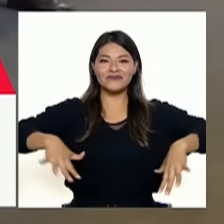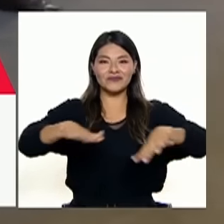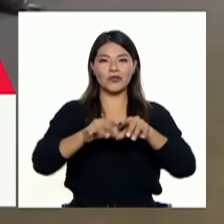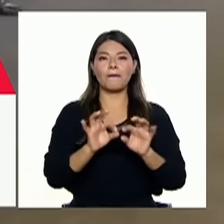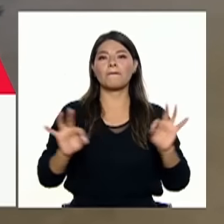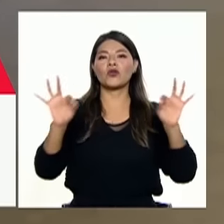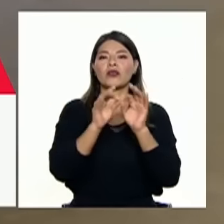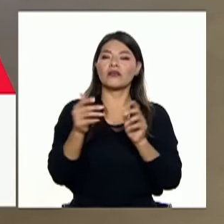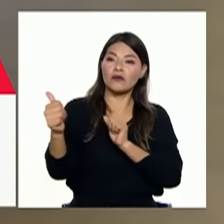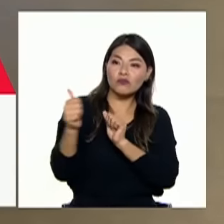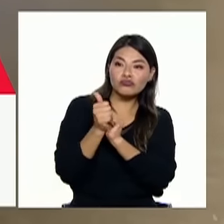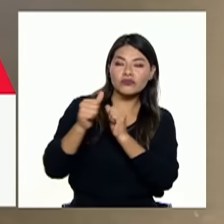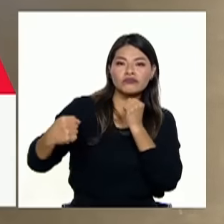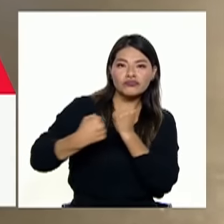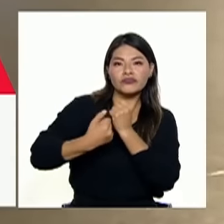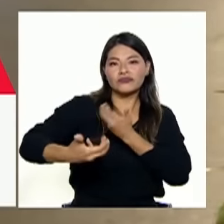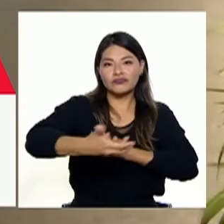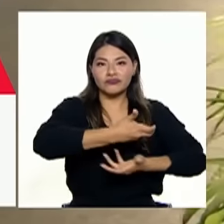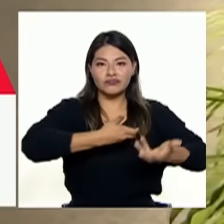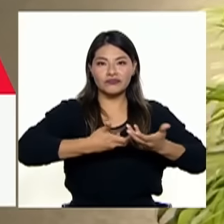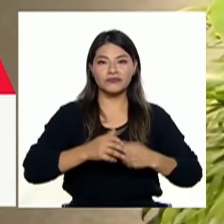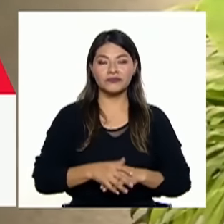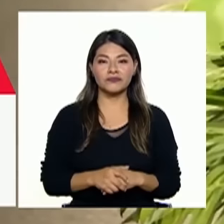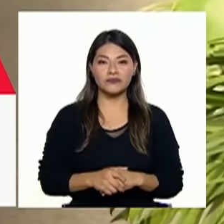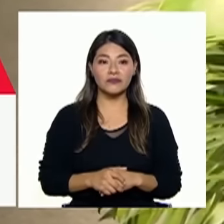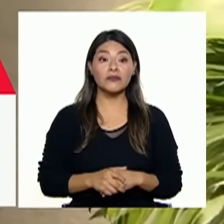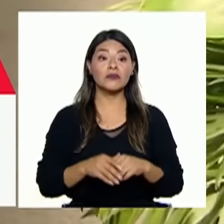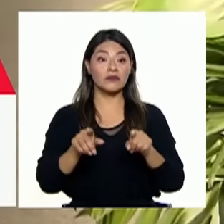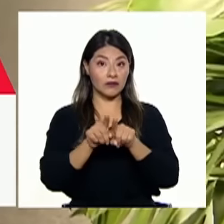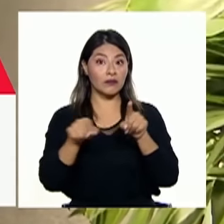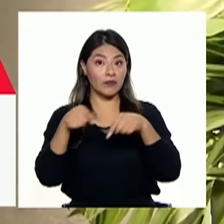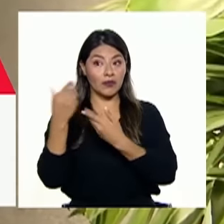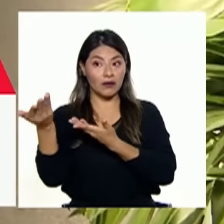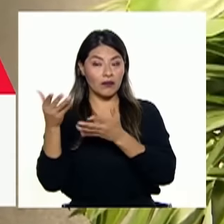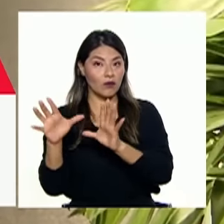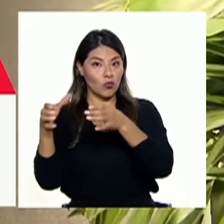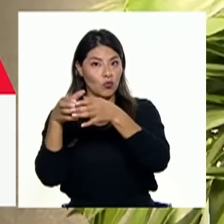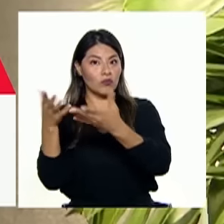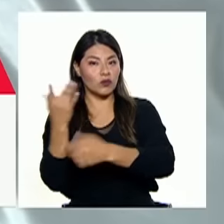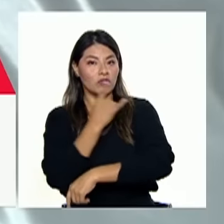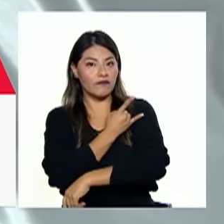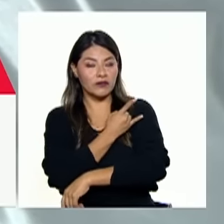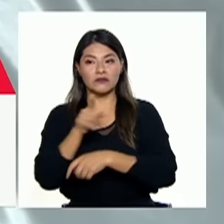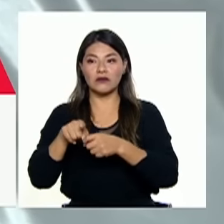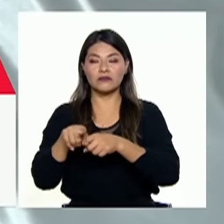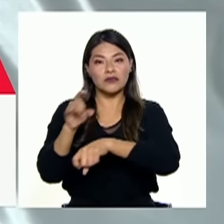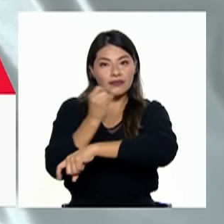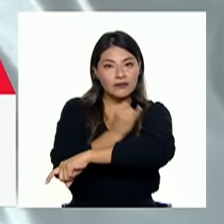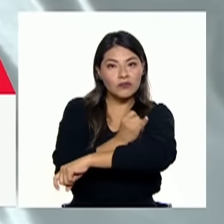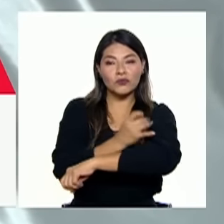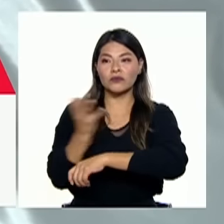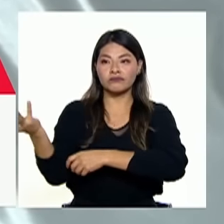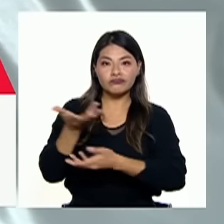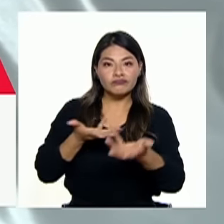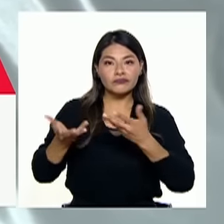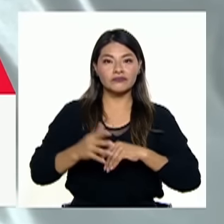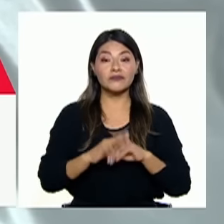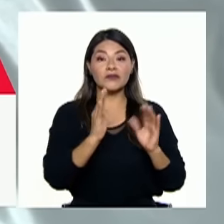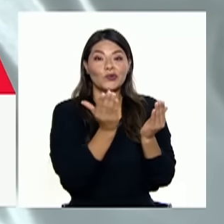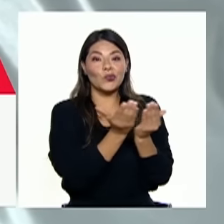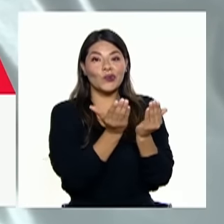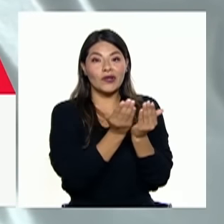principales aliados en las regiones, con participación de la academia, la universidad, los institutos, los